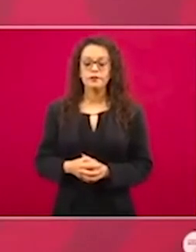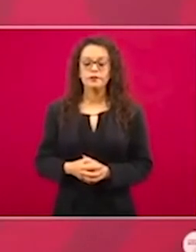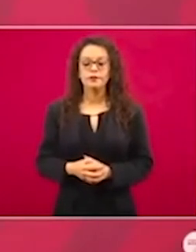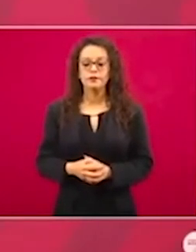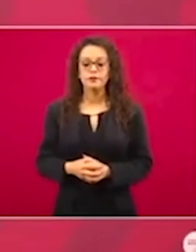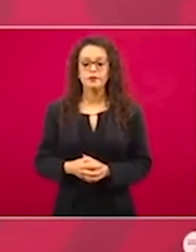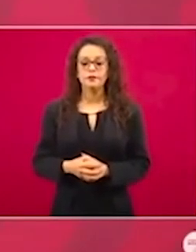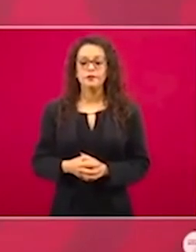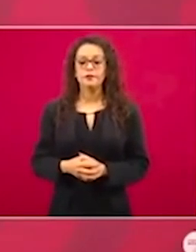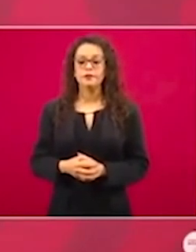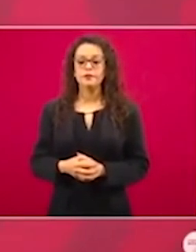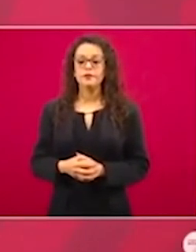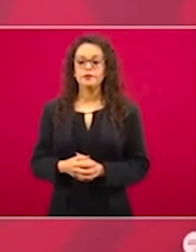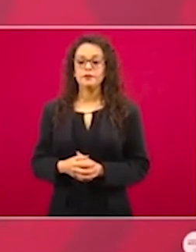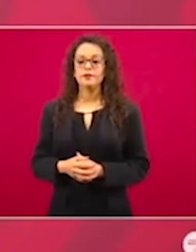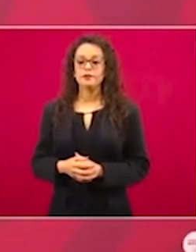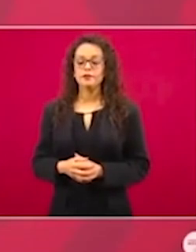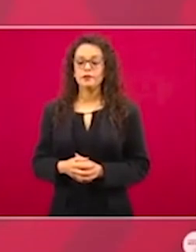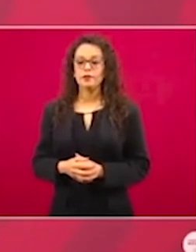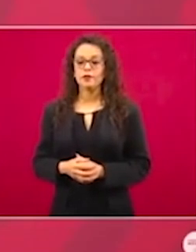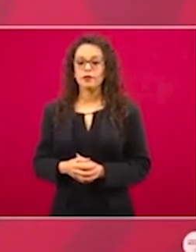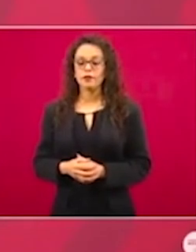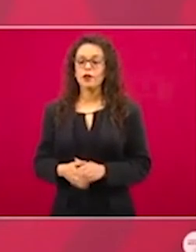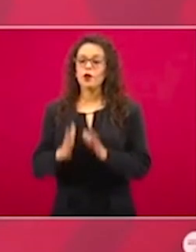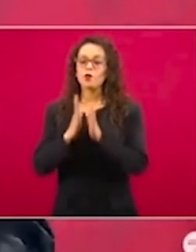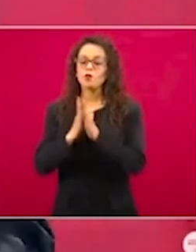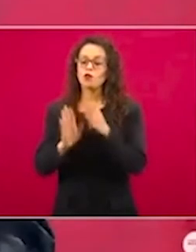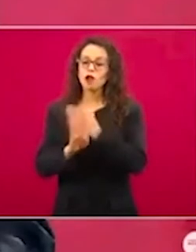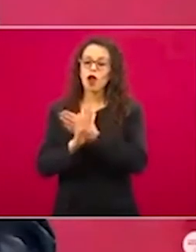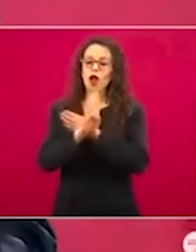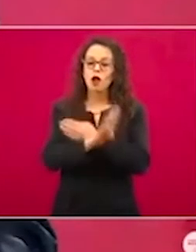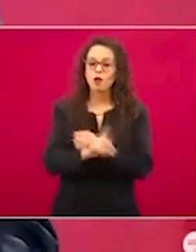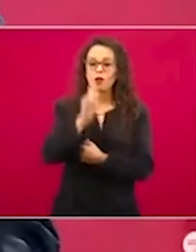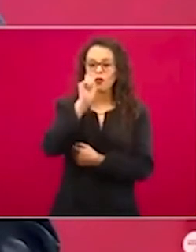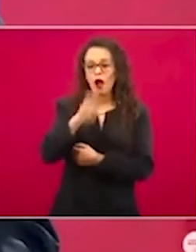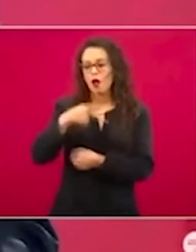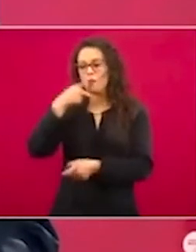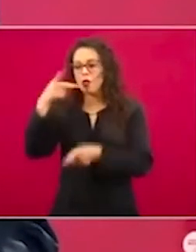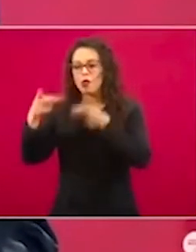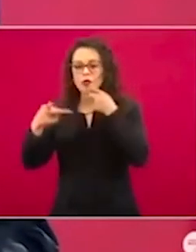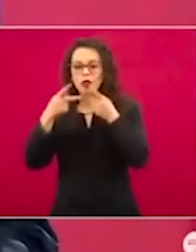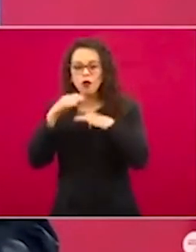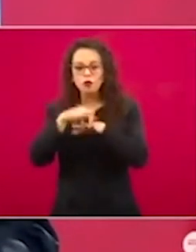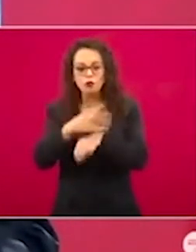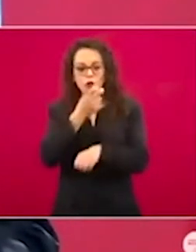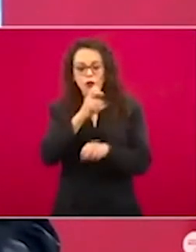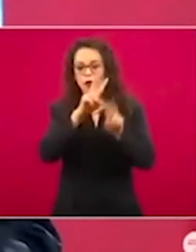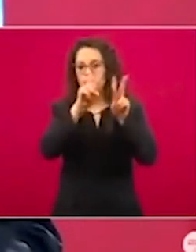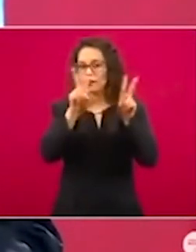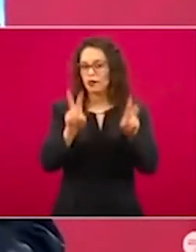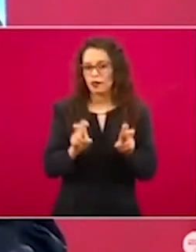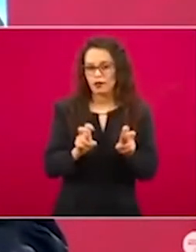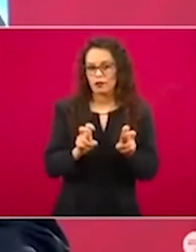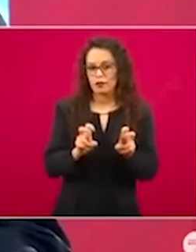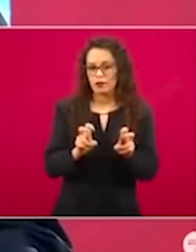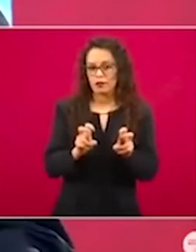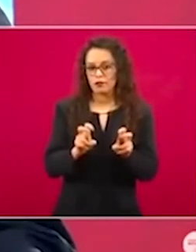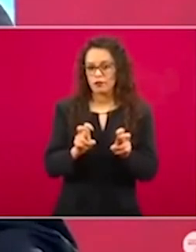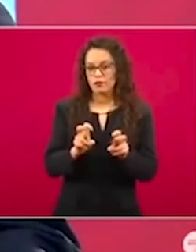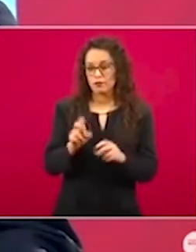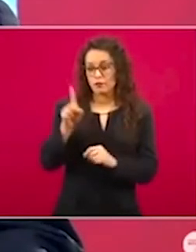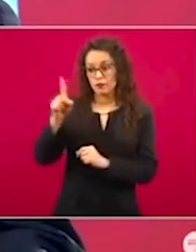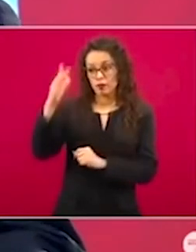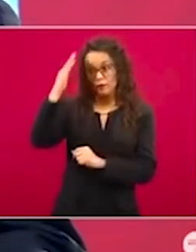declarando sobre este tema. Ahora sí que como comandante